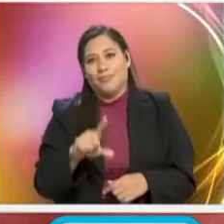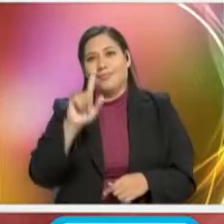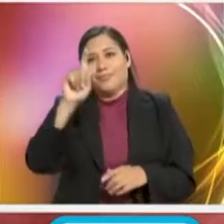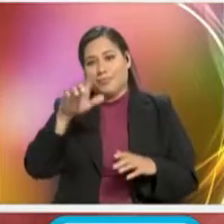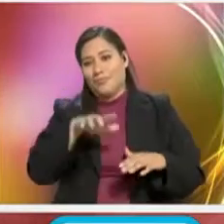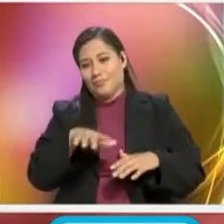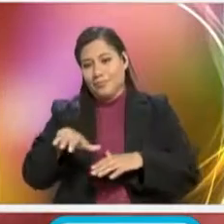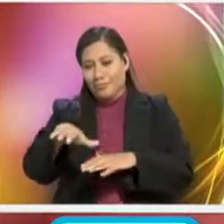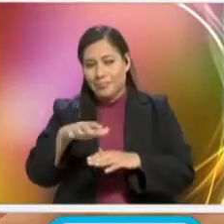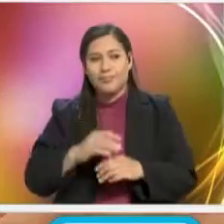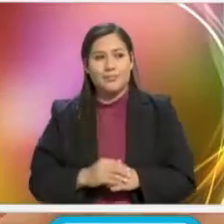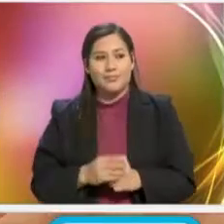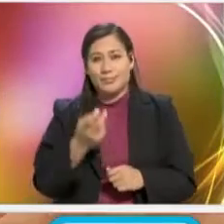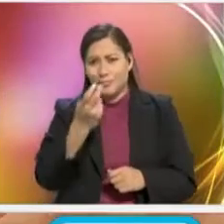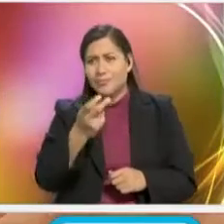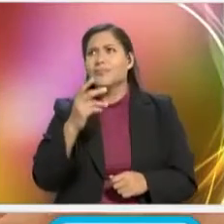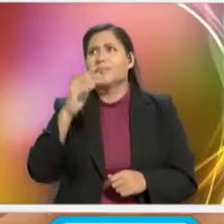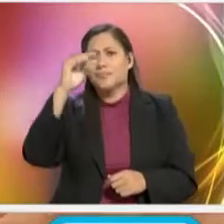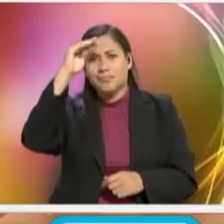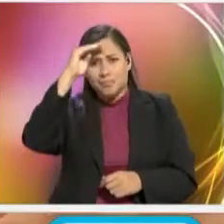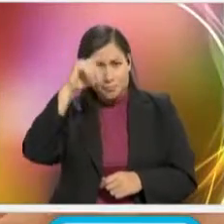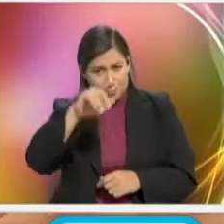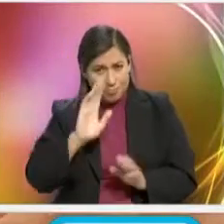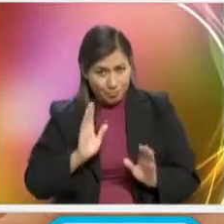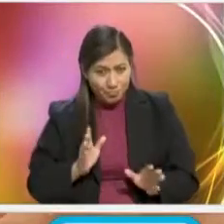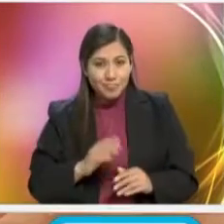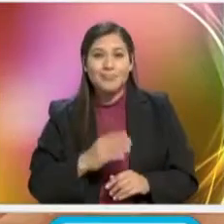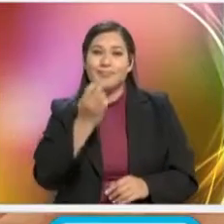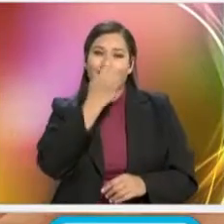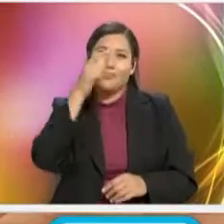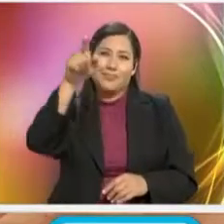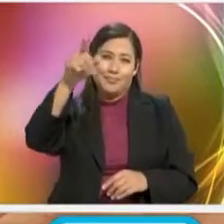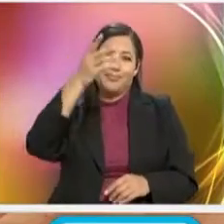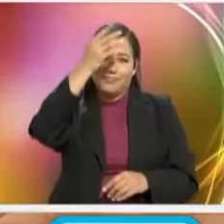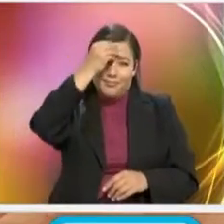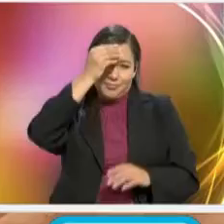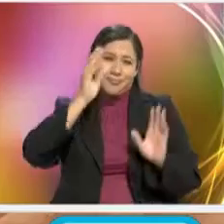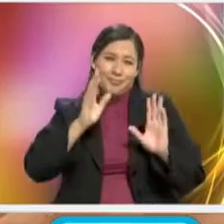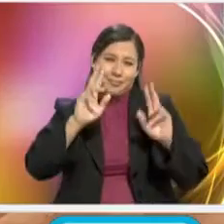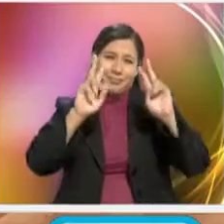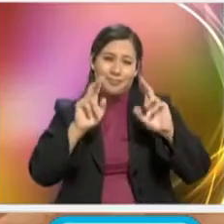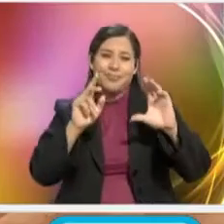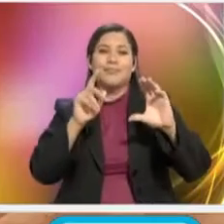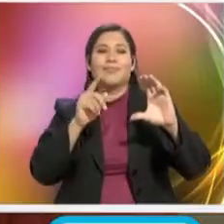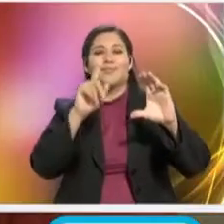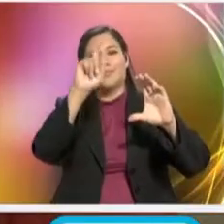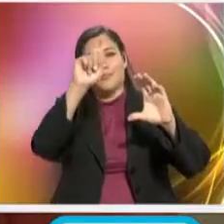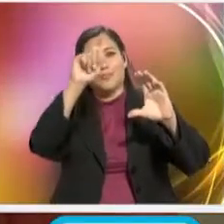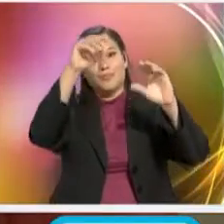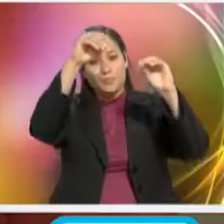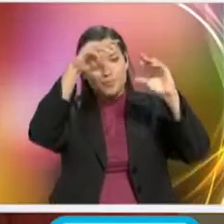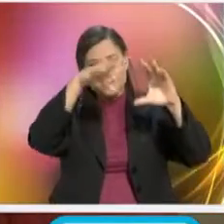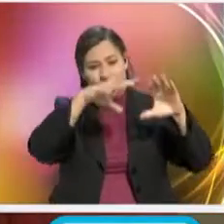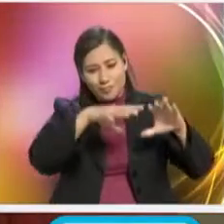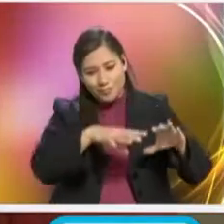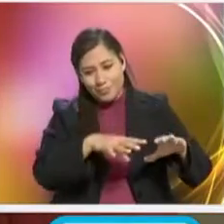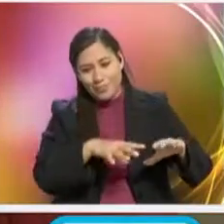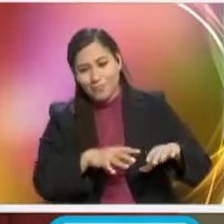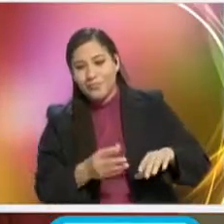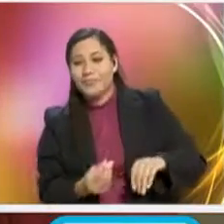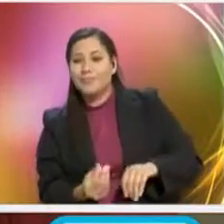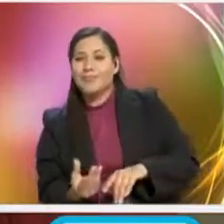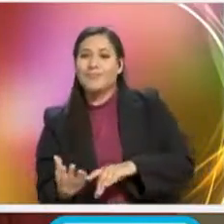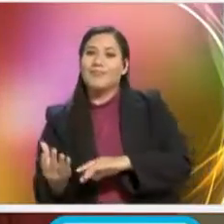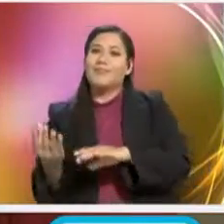Pero yo ciclo creo que del nunca agua. nos hemos preguntado eso, ¿no? Sí, exactamente. Y creo que, en la escuela aprendías mucho esta cosa, el agua se evapora y entonces llueve y entonces